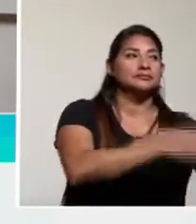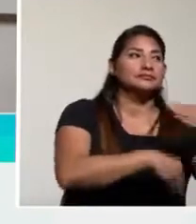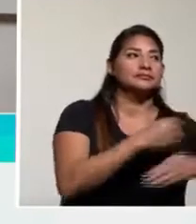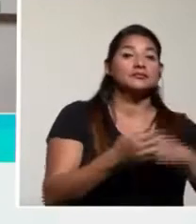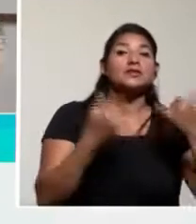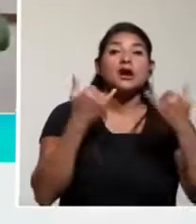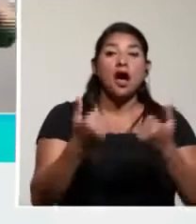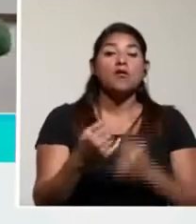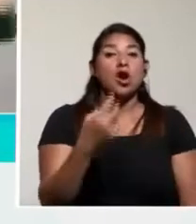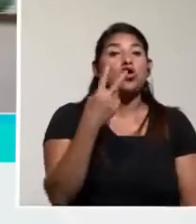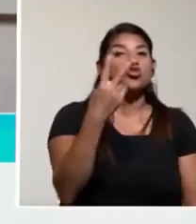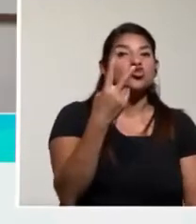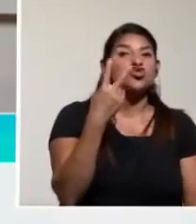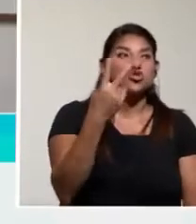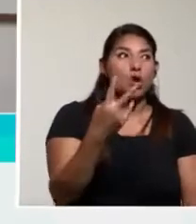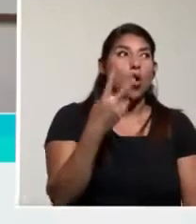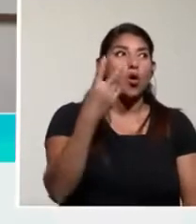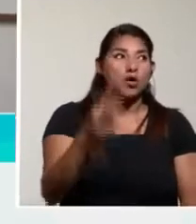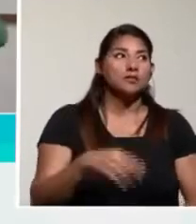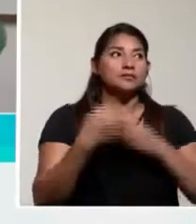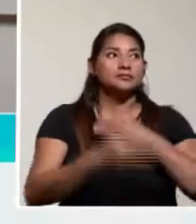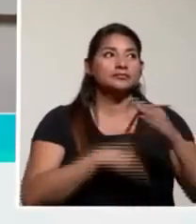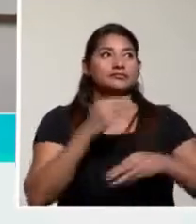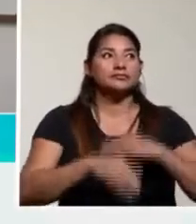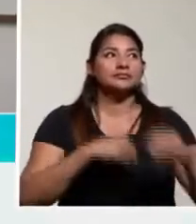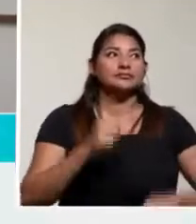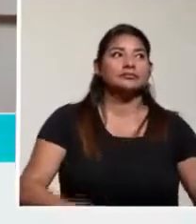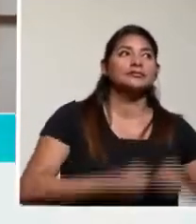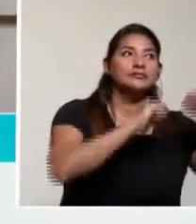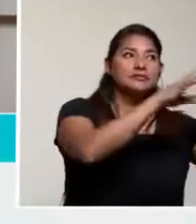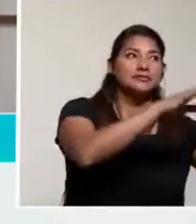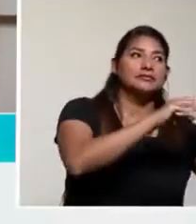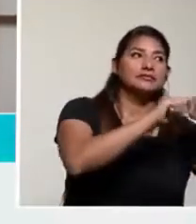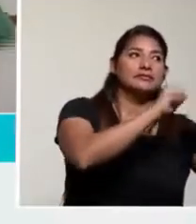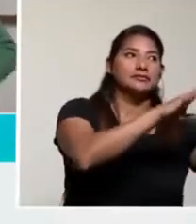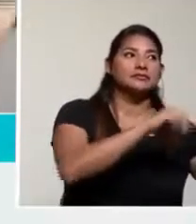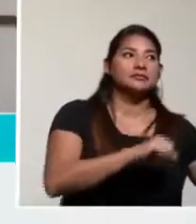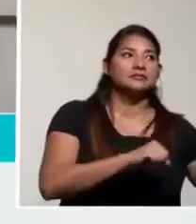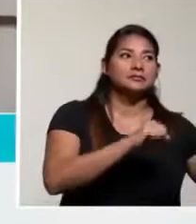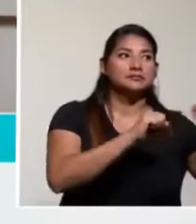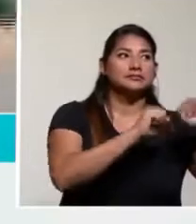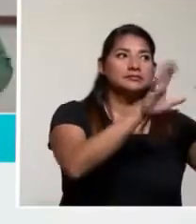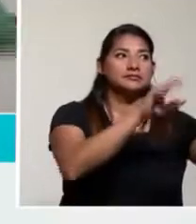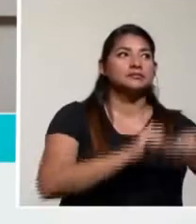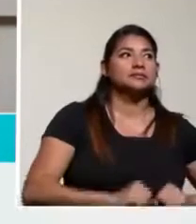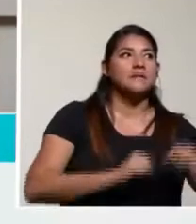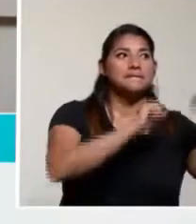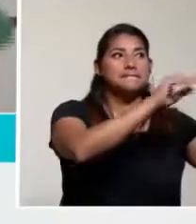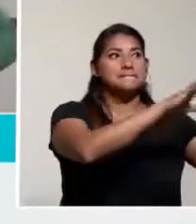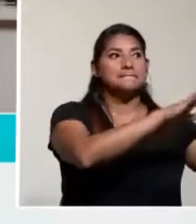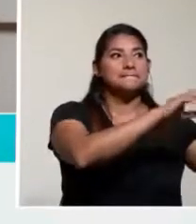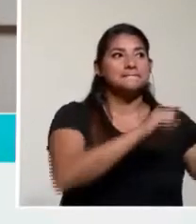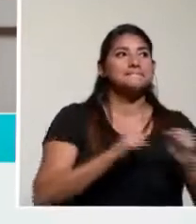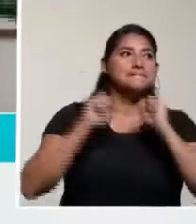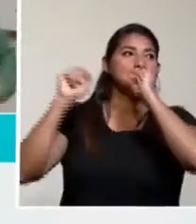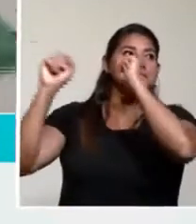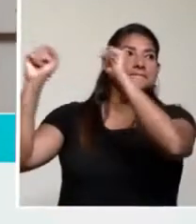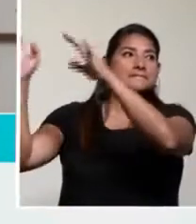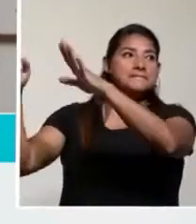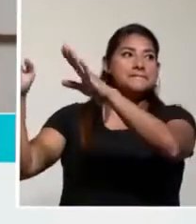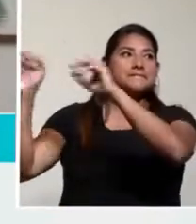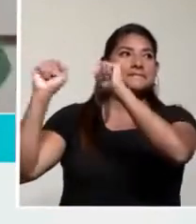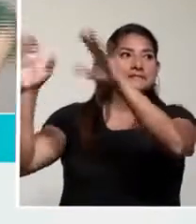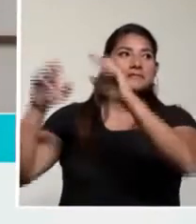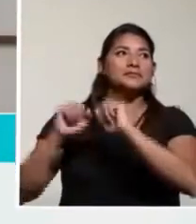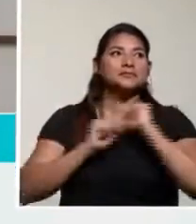Ahora los dos lados y cantemos. La la la la la la la la la la la la